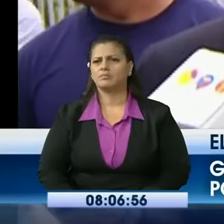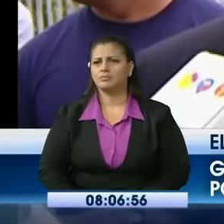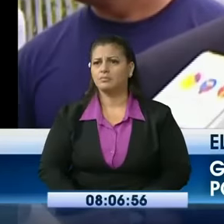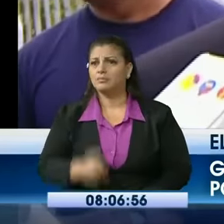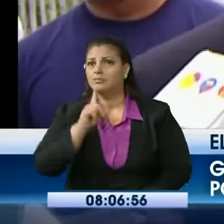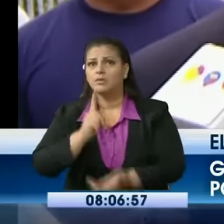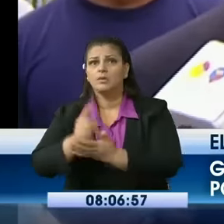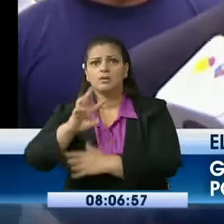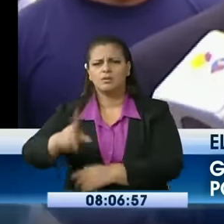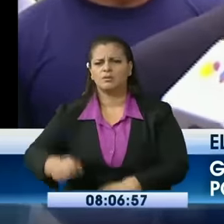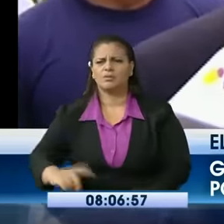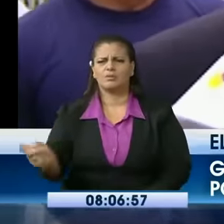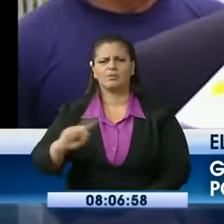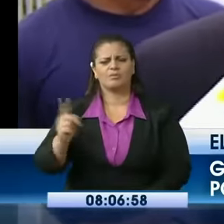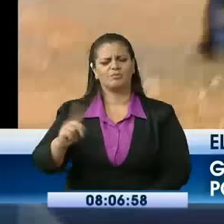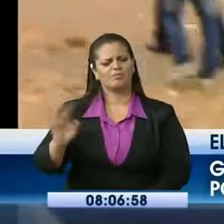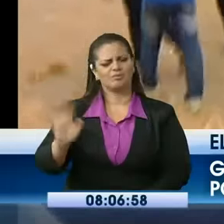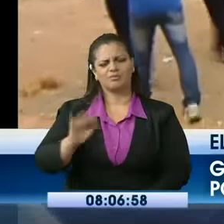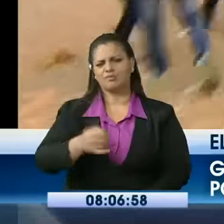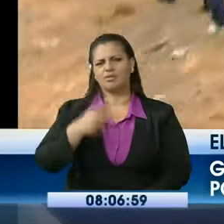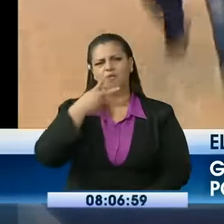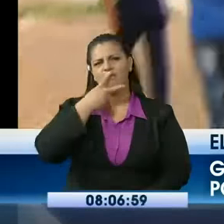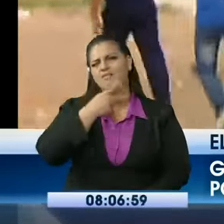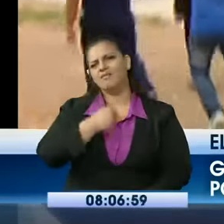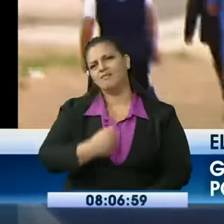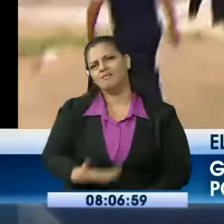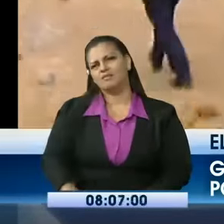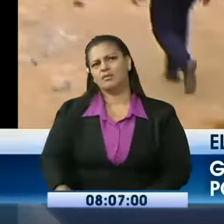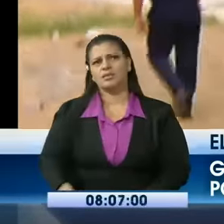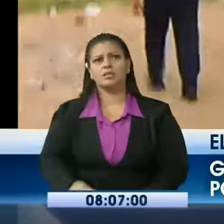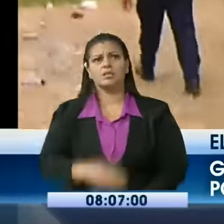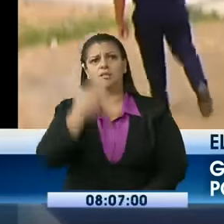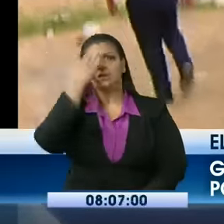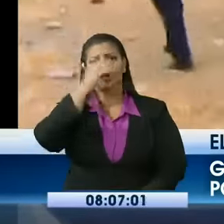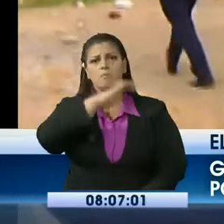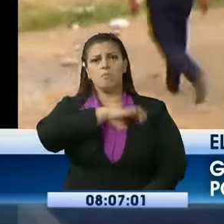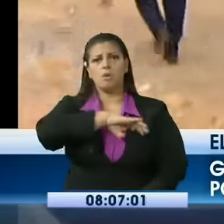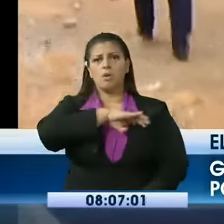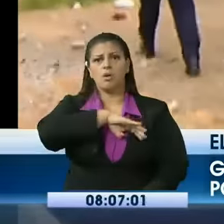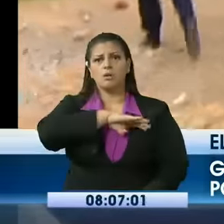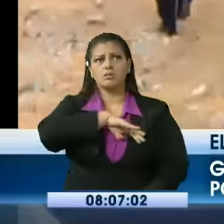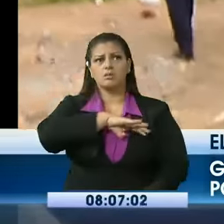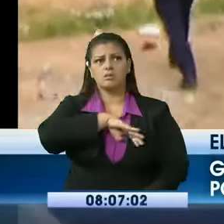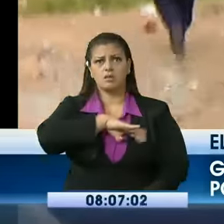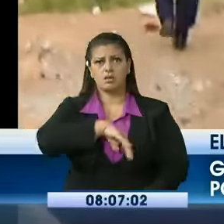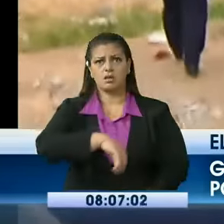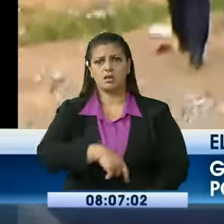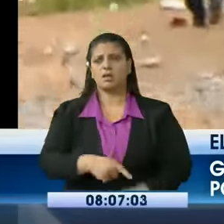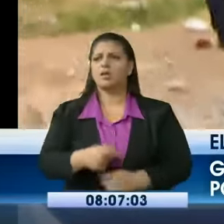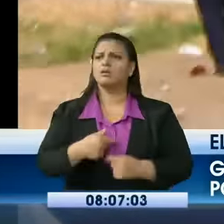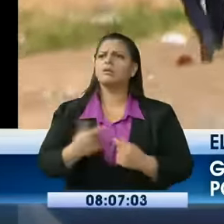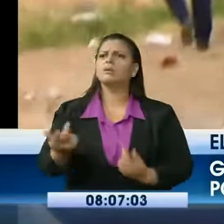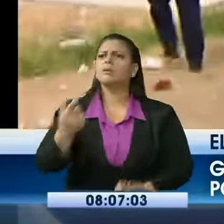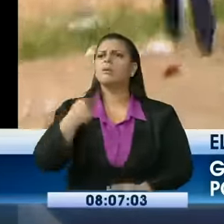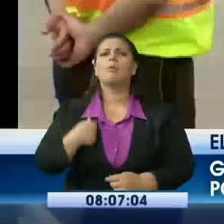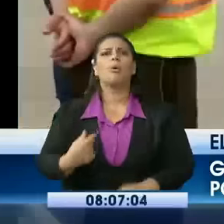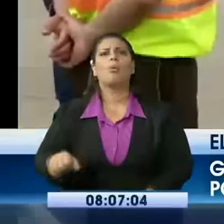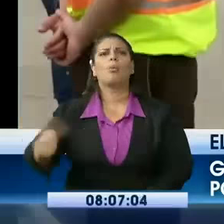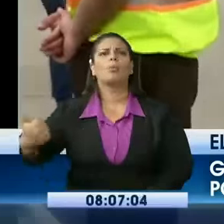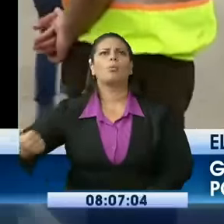cierto reporte de que habían robado un arma a uno de los, alguno de las personas del ministerio, pero evidentemente eso no fue